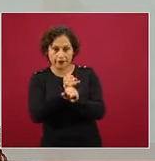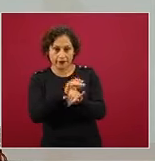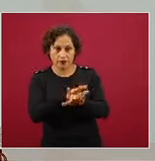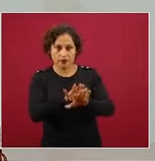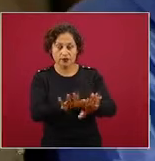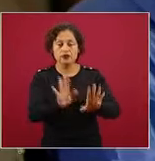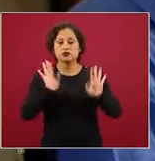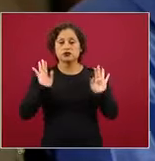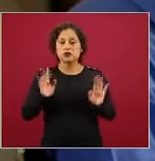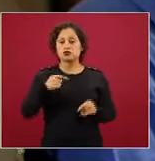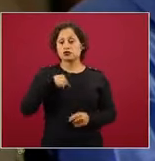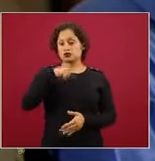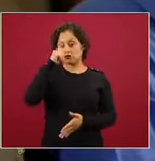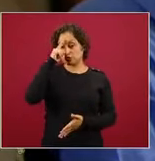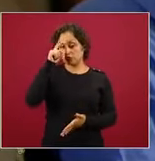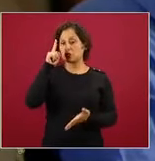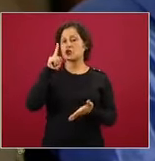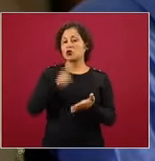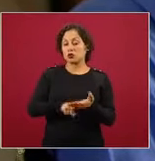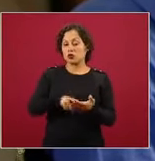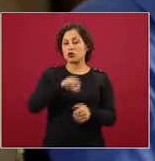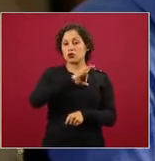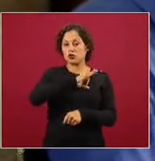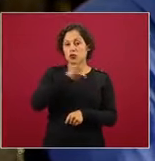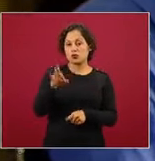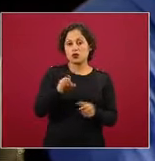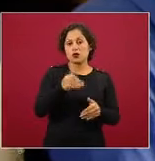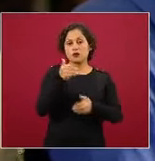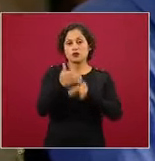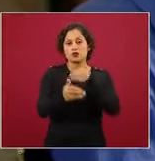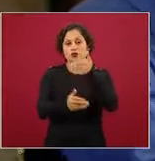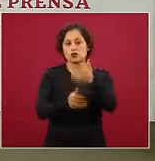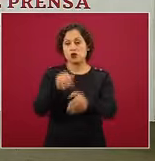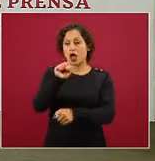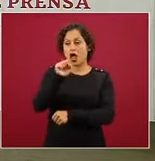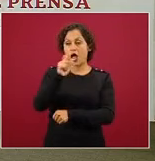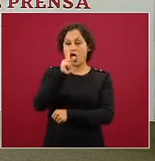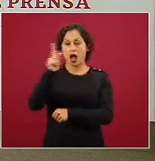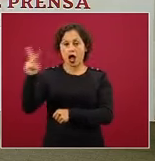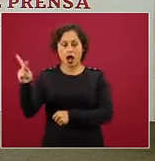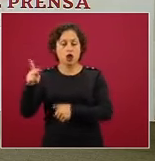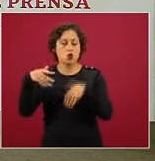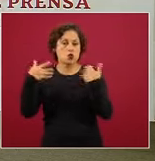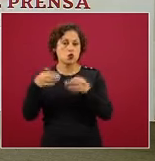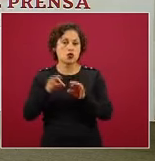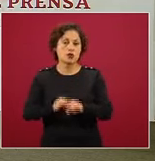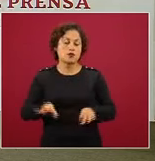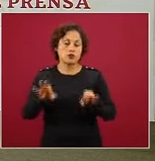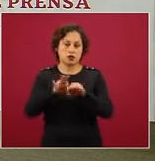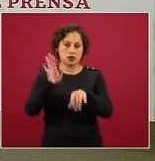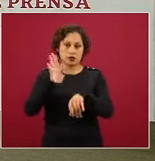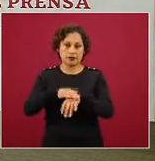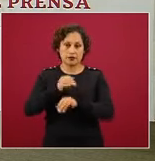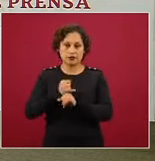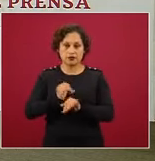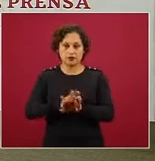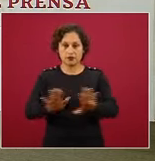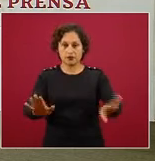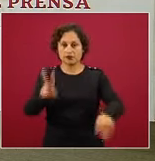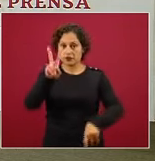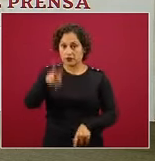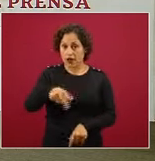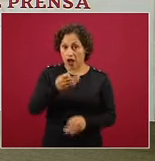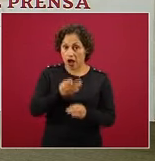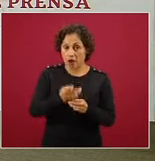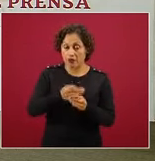proceso e introduzcamos la aplicación, podremos tener datos muy precisos. En la actualidad lo que le puedo decir es que estamos sorprendidos porque nos encontramos en una situación